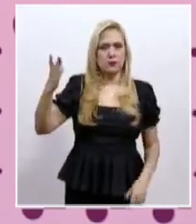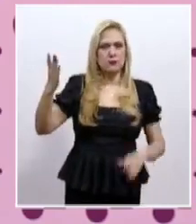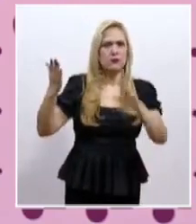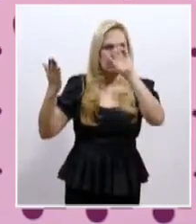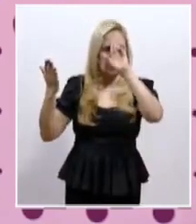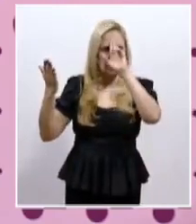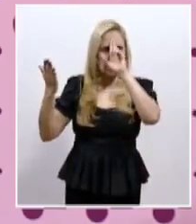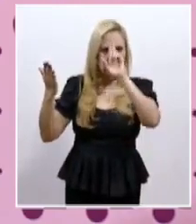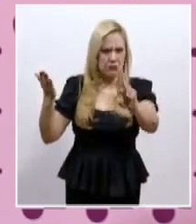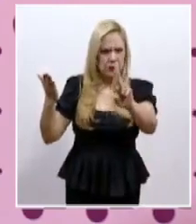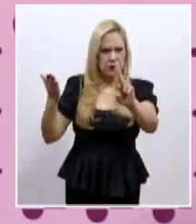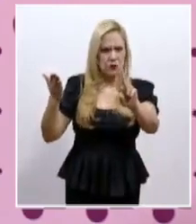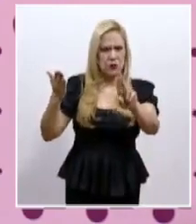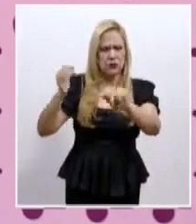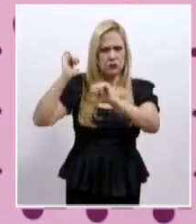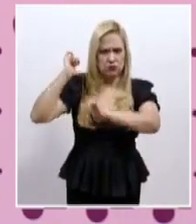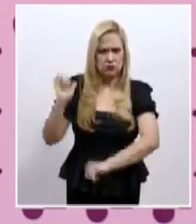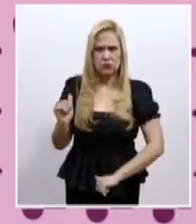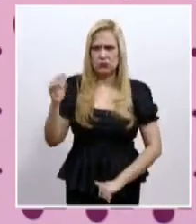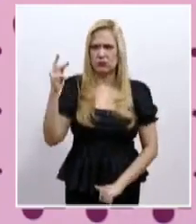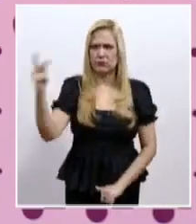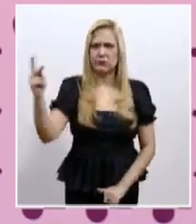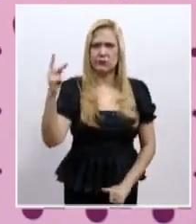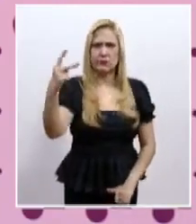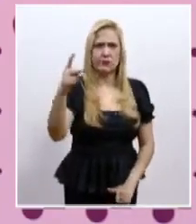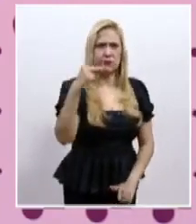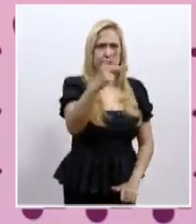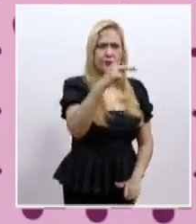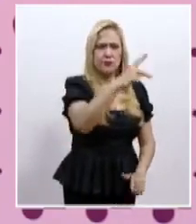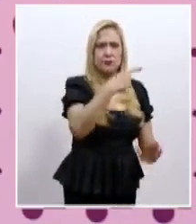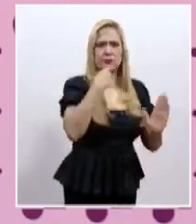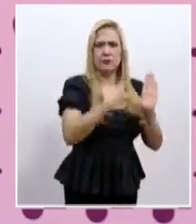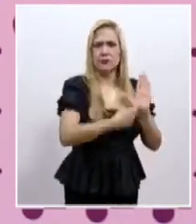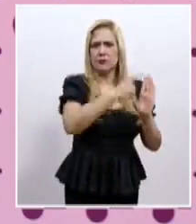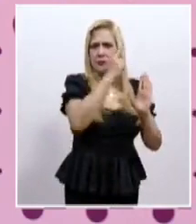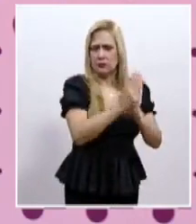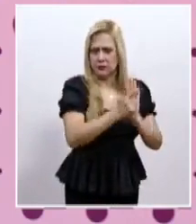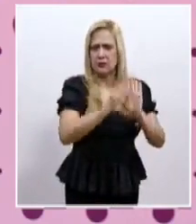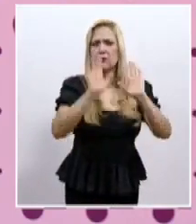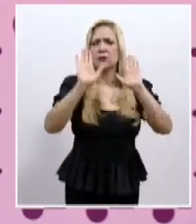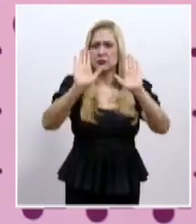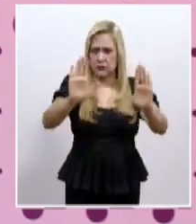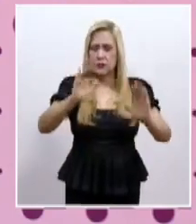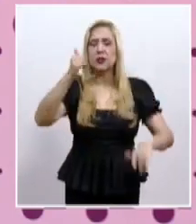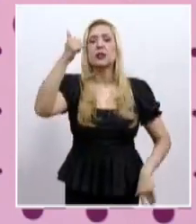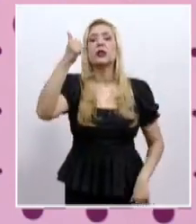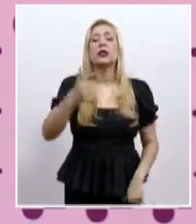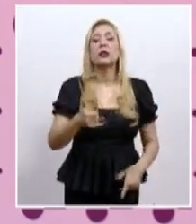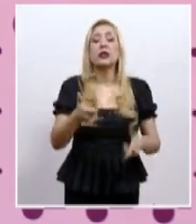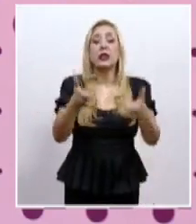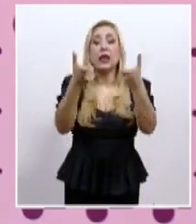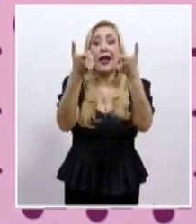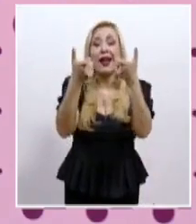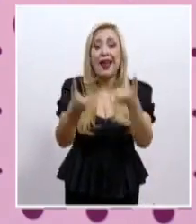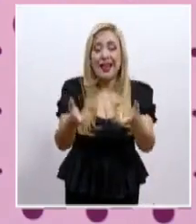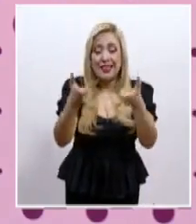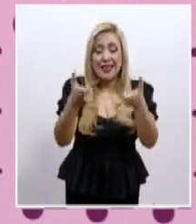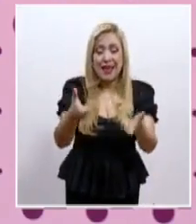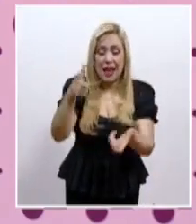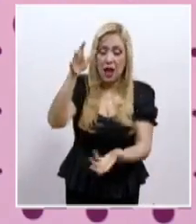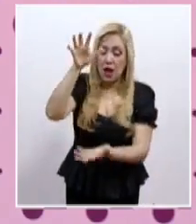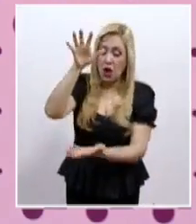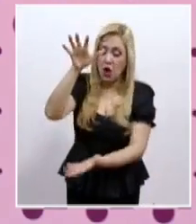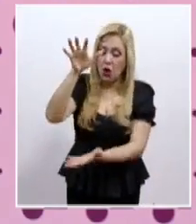Derecho, que es una parte importantísima con la que hemos hablado, Eduardo, sino también de redistribución de la riqueza, ¿no? Y aquí hay una concepción del Estado que está detrás, digamos, ¿no?